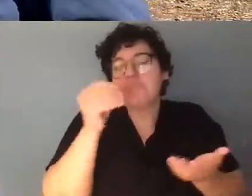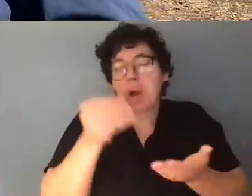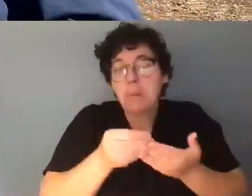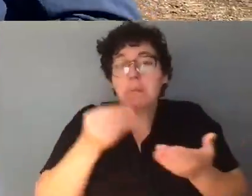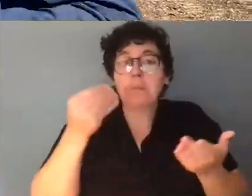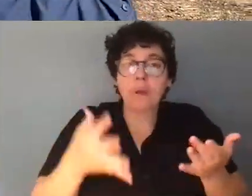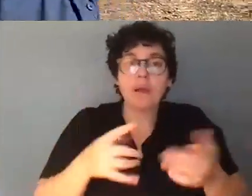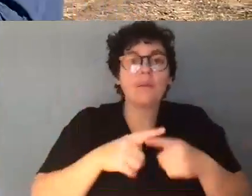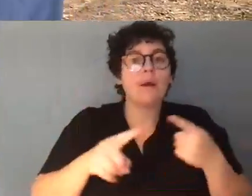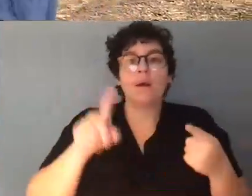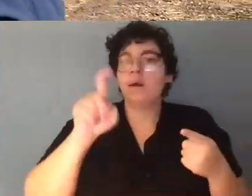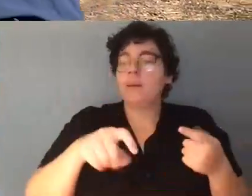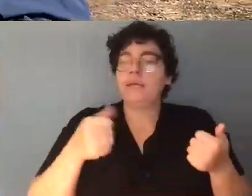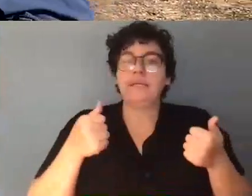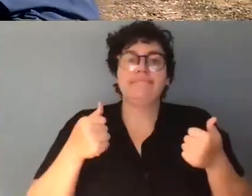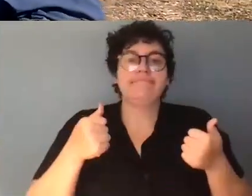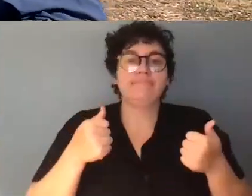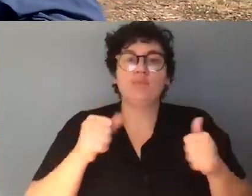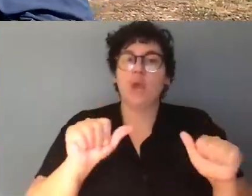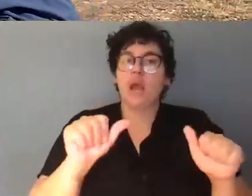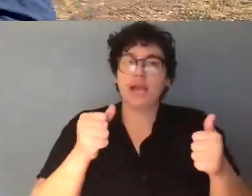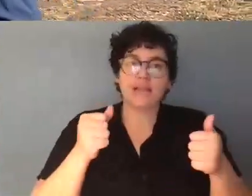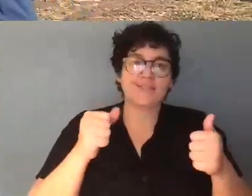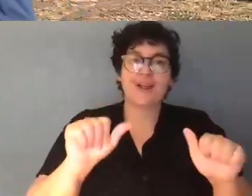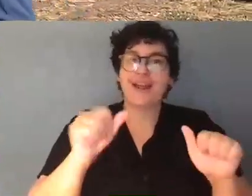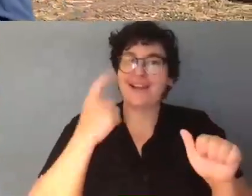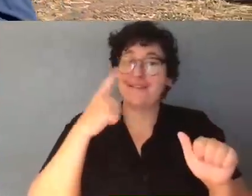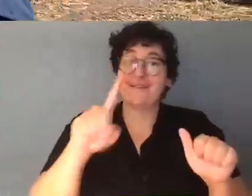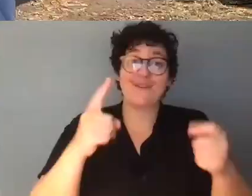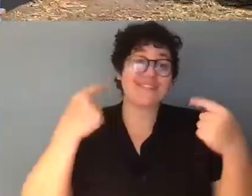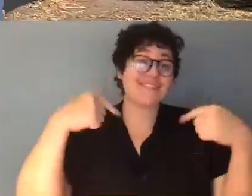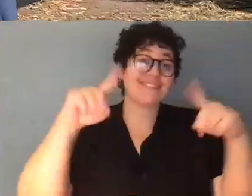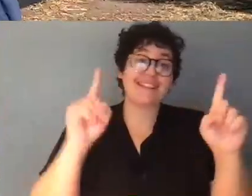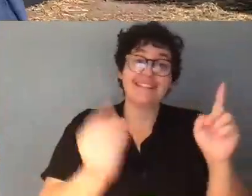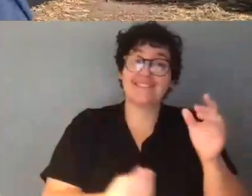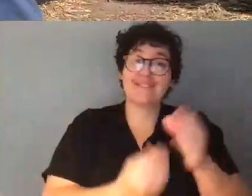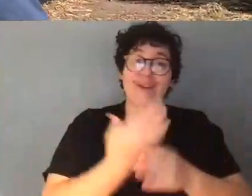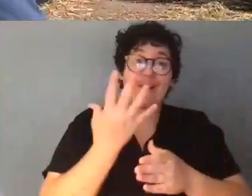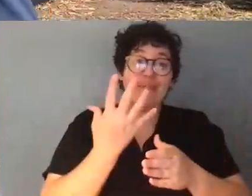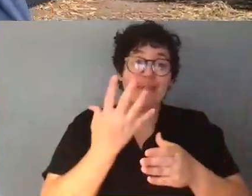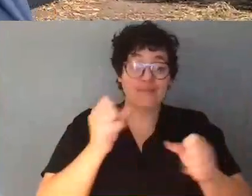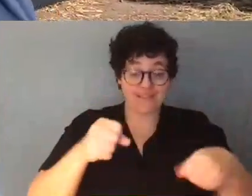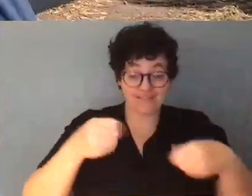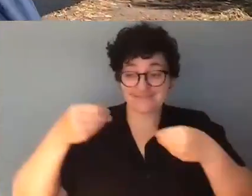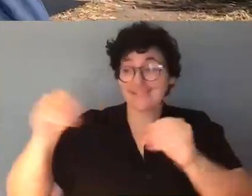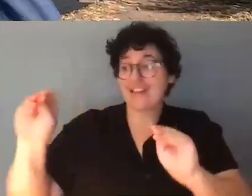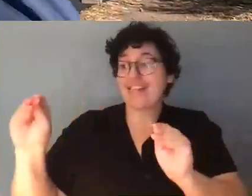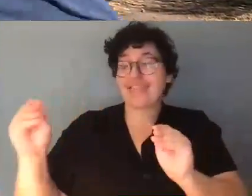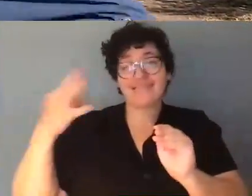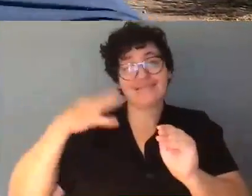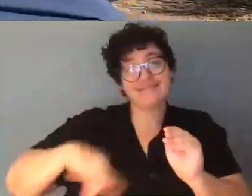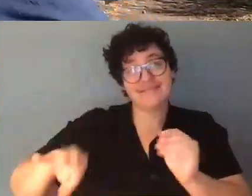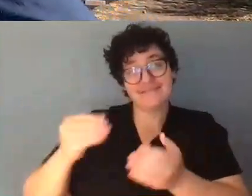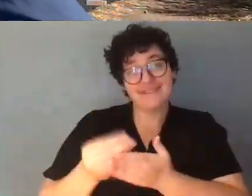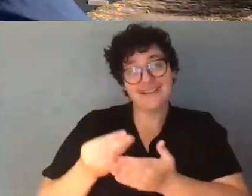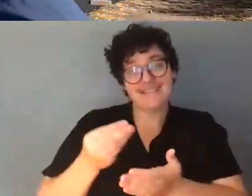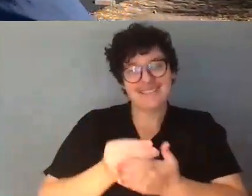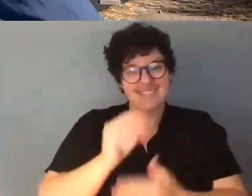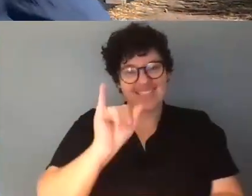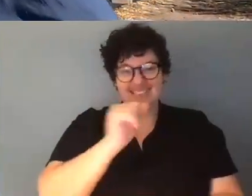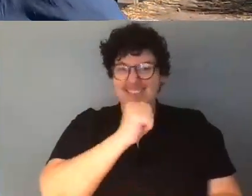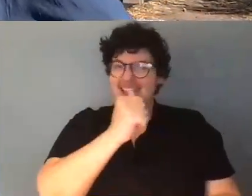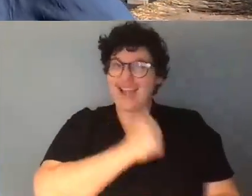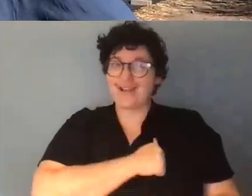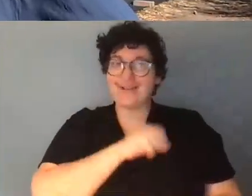Entonces, tenemos que seguir ganando o no se puede. No, con esa